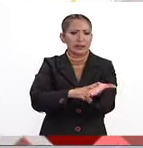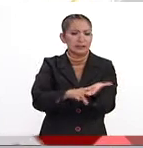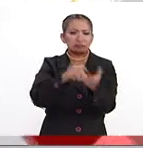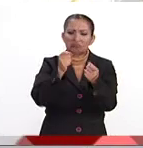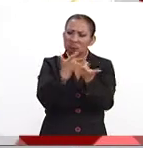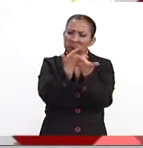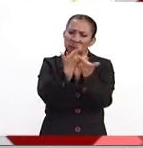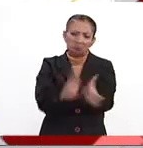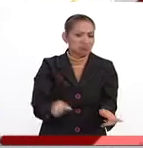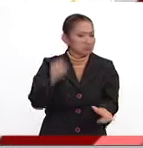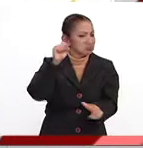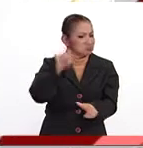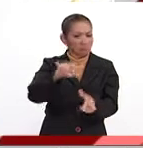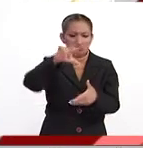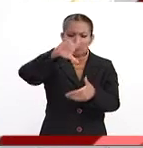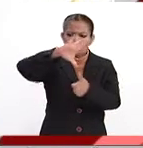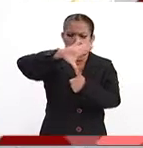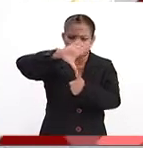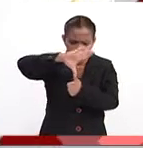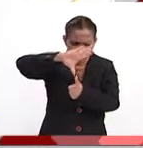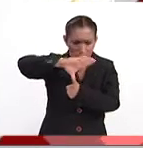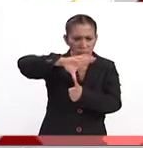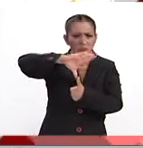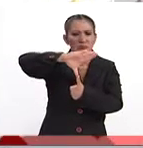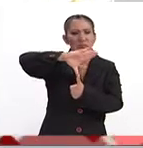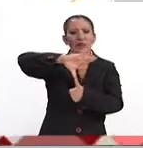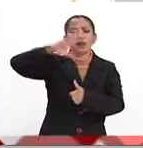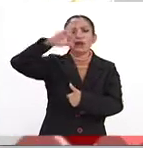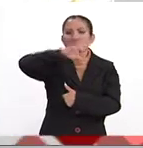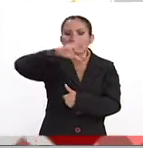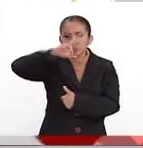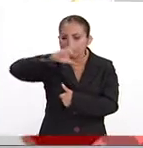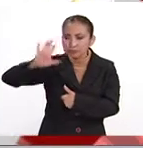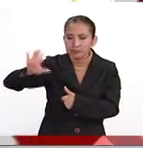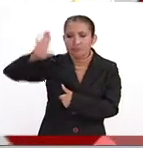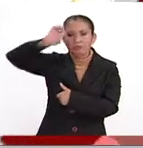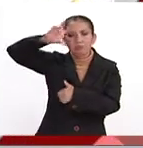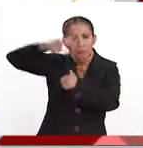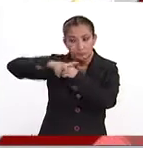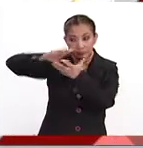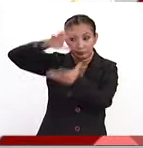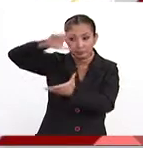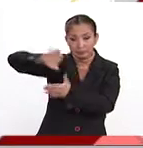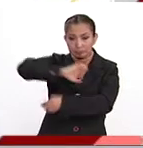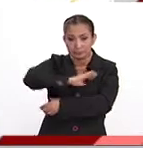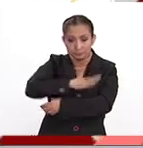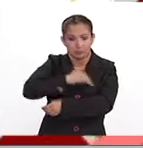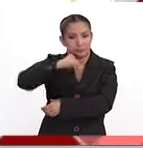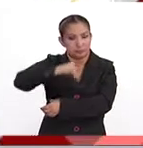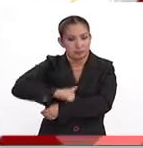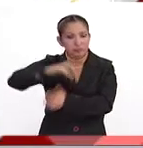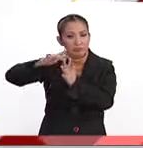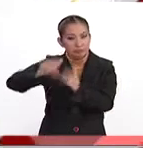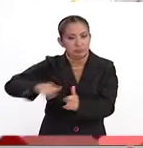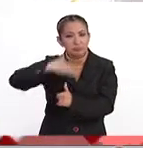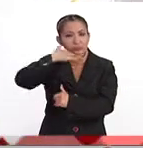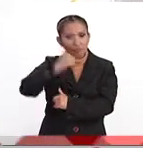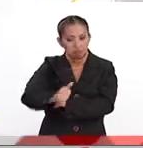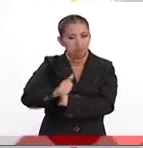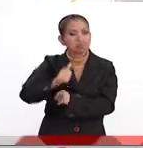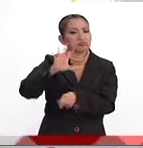es prácticamente toda América del Norte, Rusia, buena parte de Europa, que incluye España, Italia, Francia,